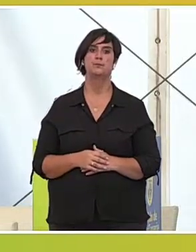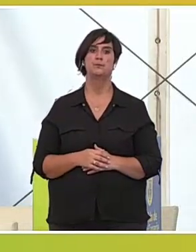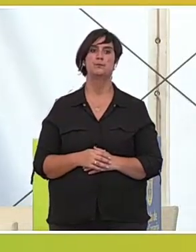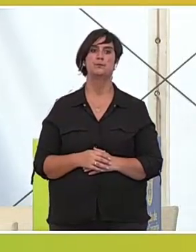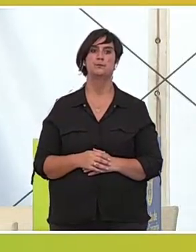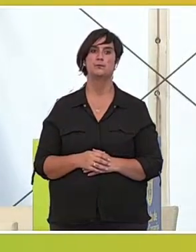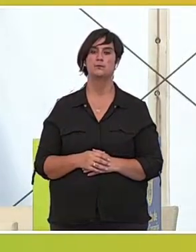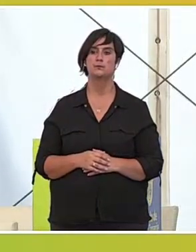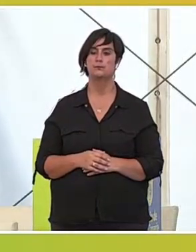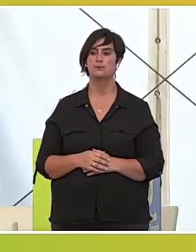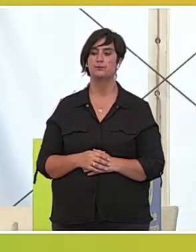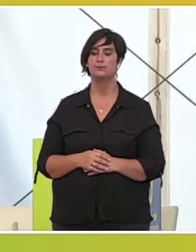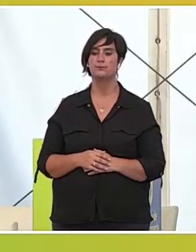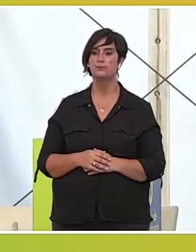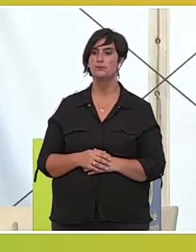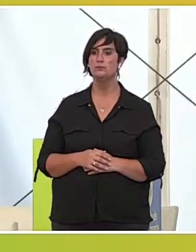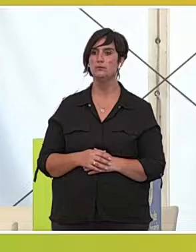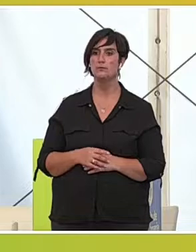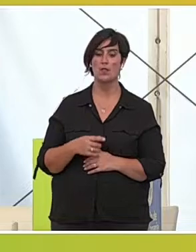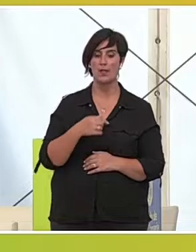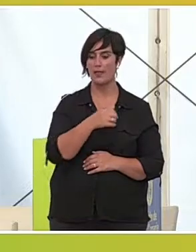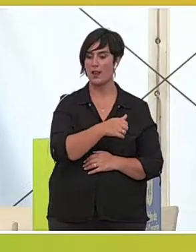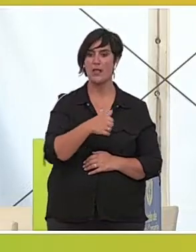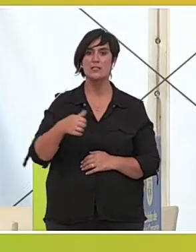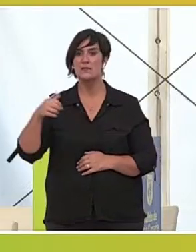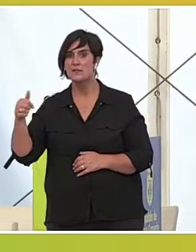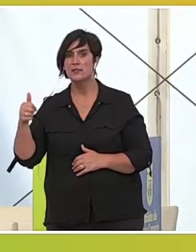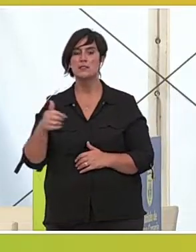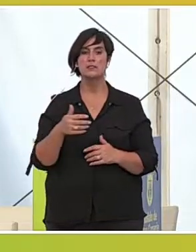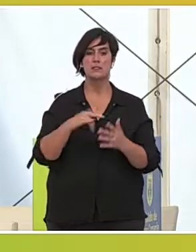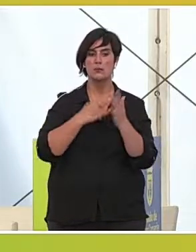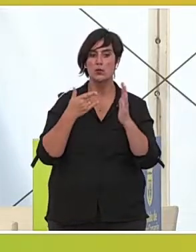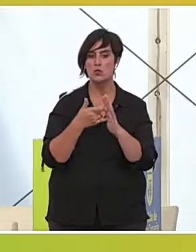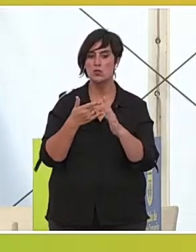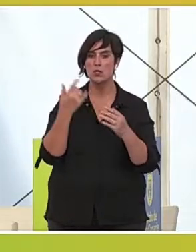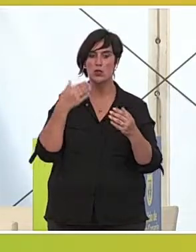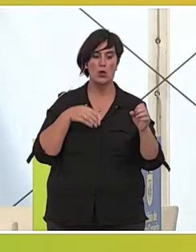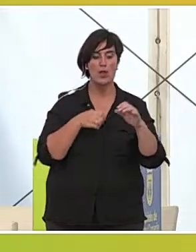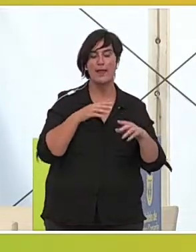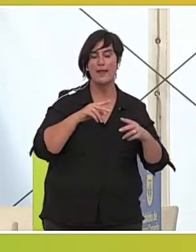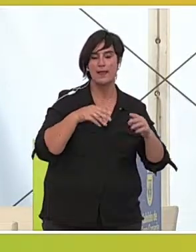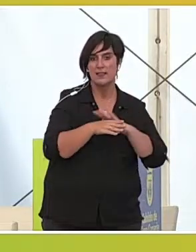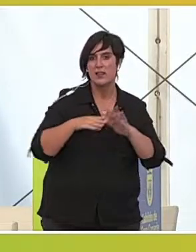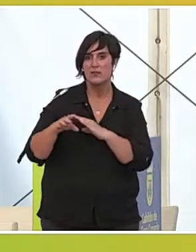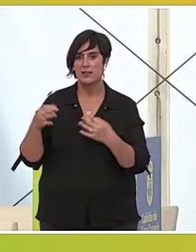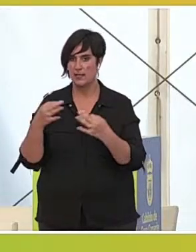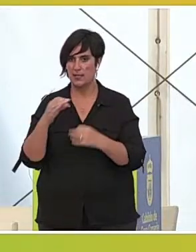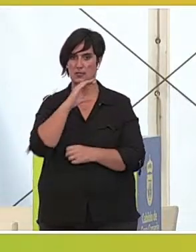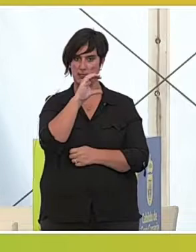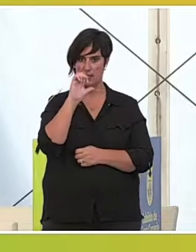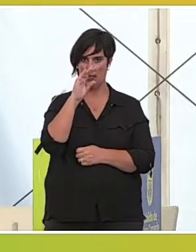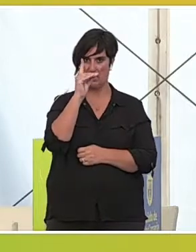¿Cuáles son los actores intervenientes en este proyecto? Pues, por supuesto, el CEDETI, que es el que ha hecho